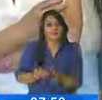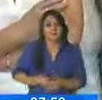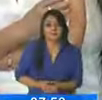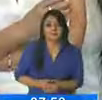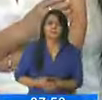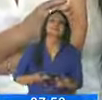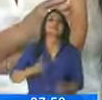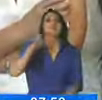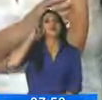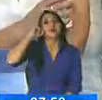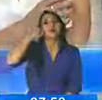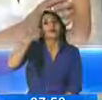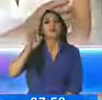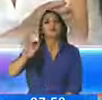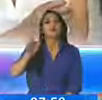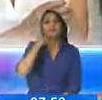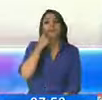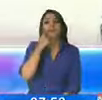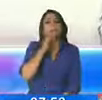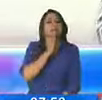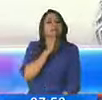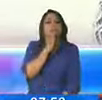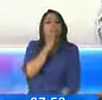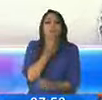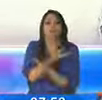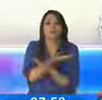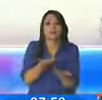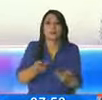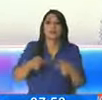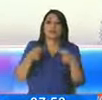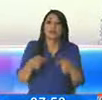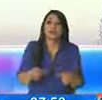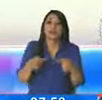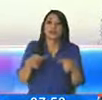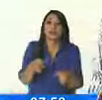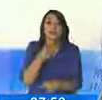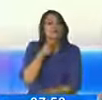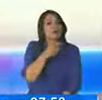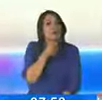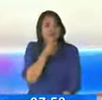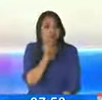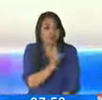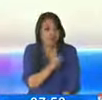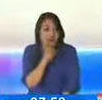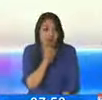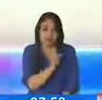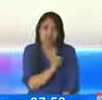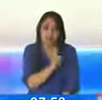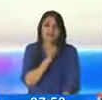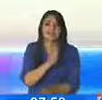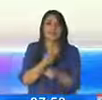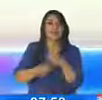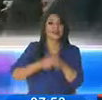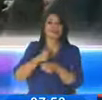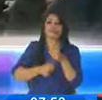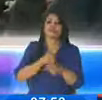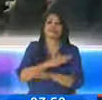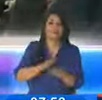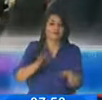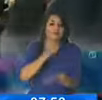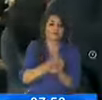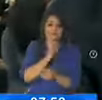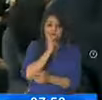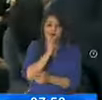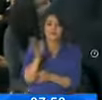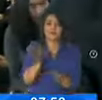recuerda una frase que siempre le decía. Todos los días siempre me decía que no fume. Sí, hace muchos años dejé de fumar. Su